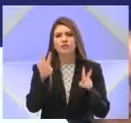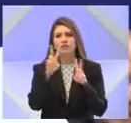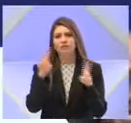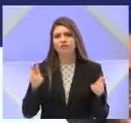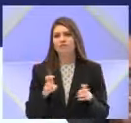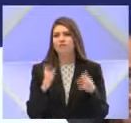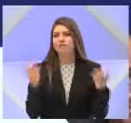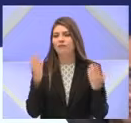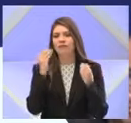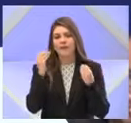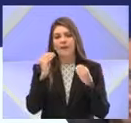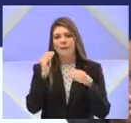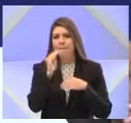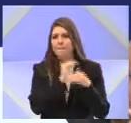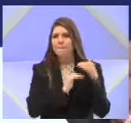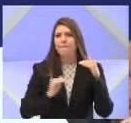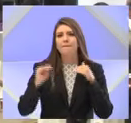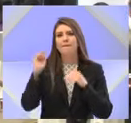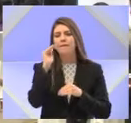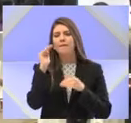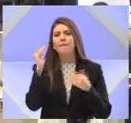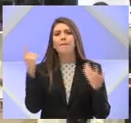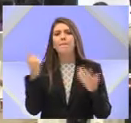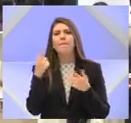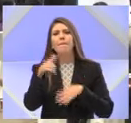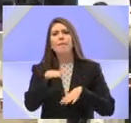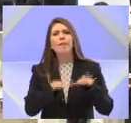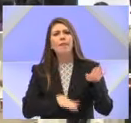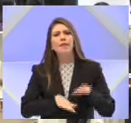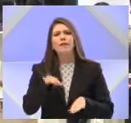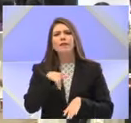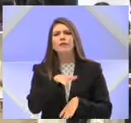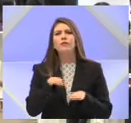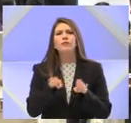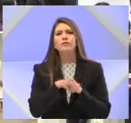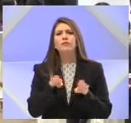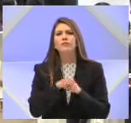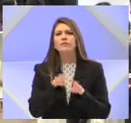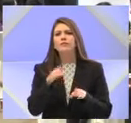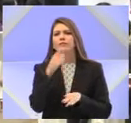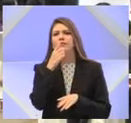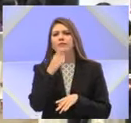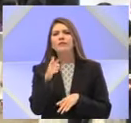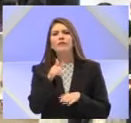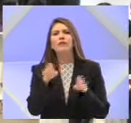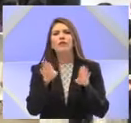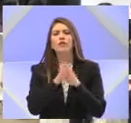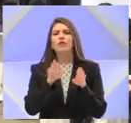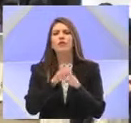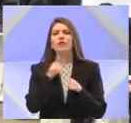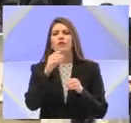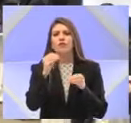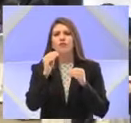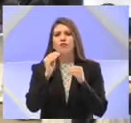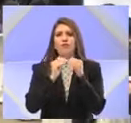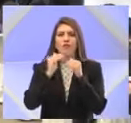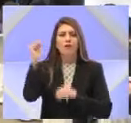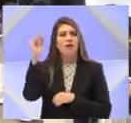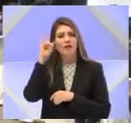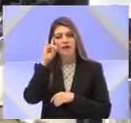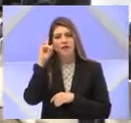que a veces no se aterriza en qué andan esté en las alturas y entonces como los satélites